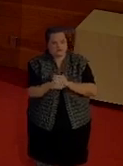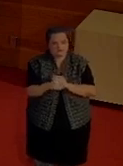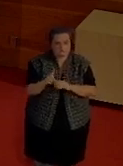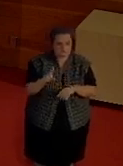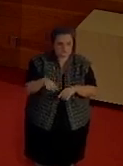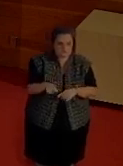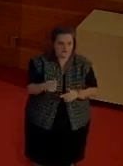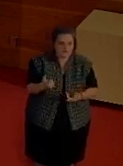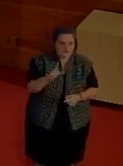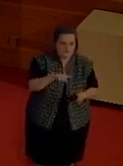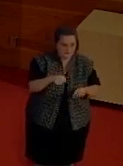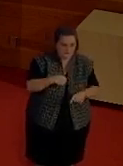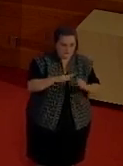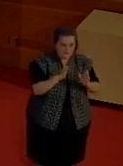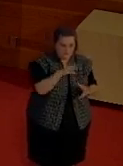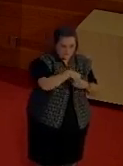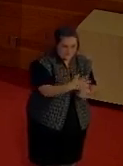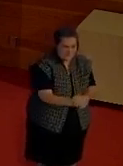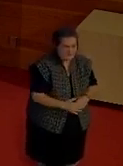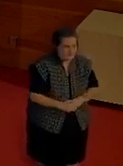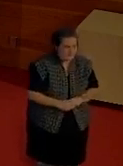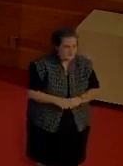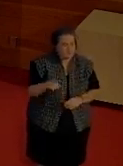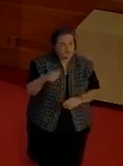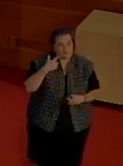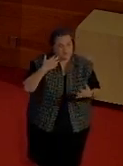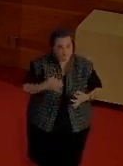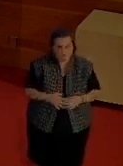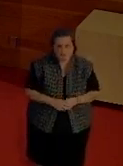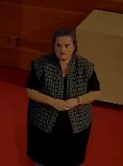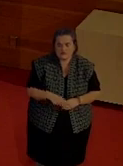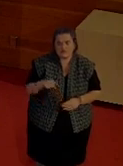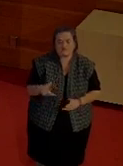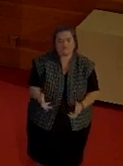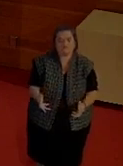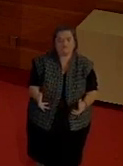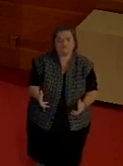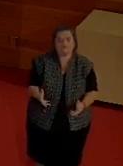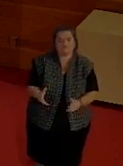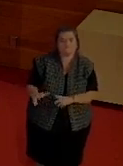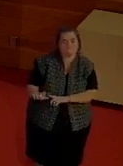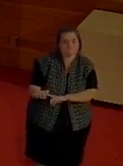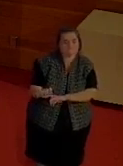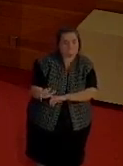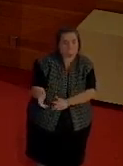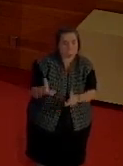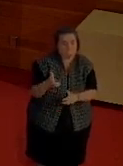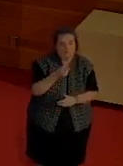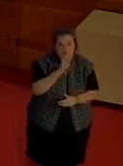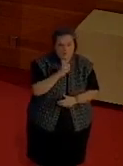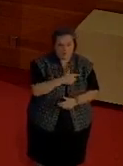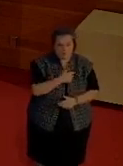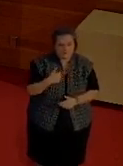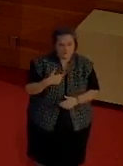en casa por lo tanto eso ya es una realidad cómo lo ha conseguido en primer lugar por encima de todo lo que hayan hecho los